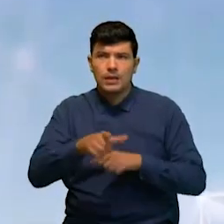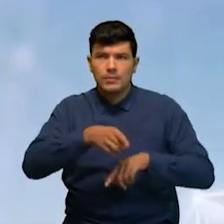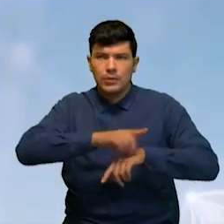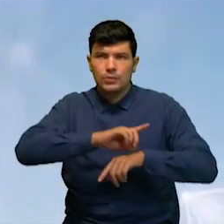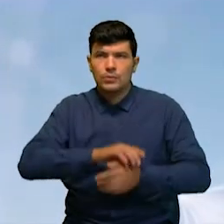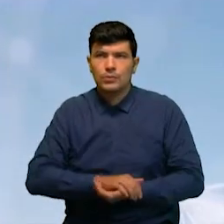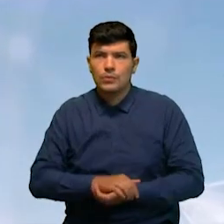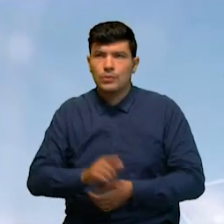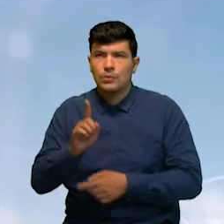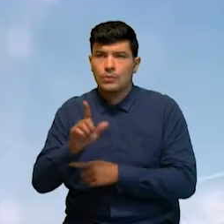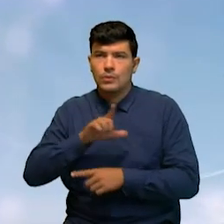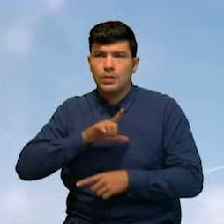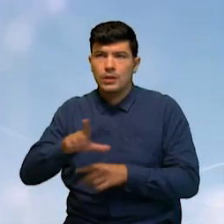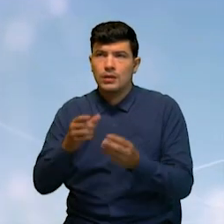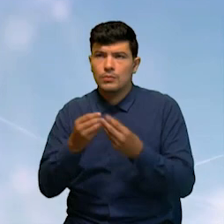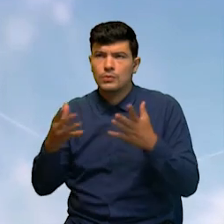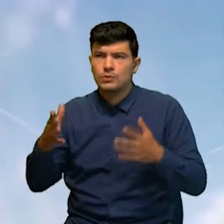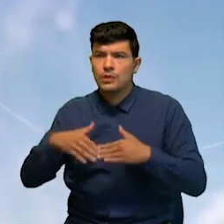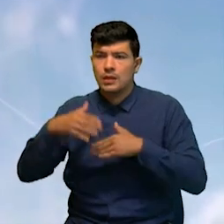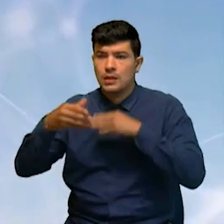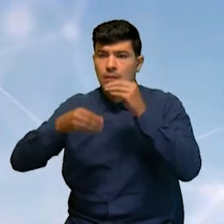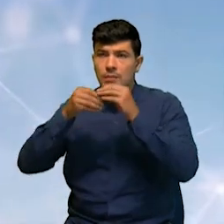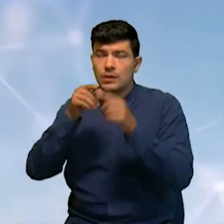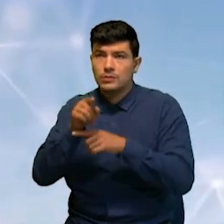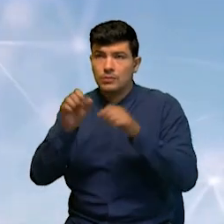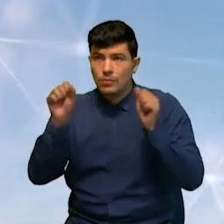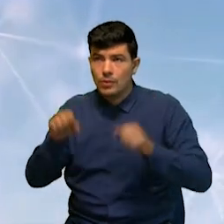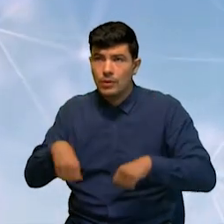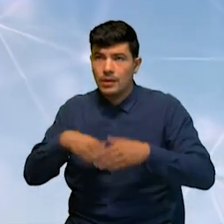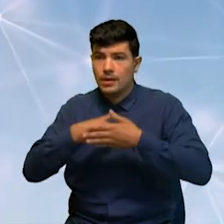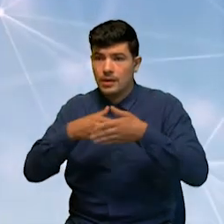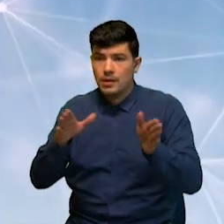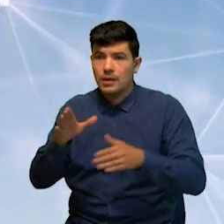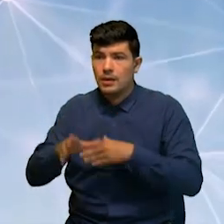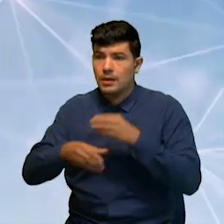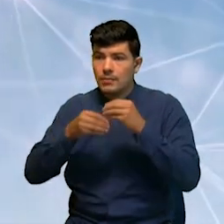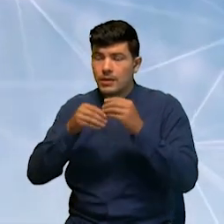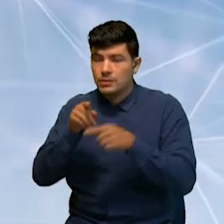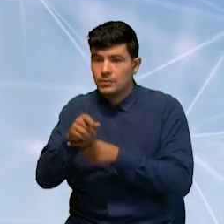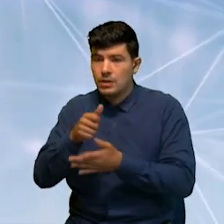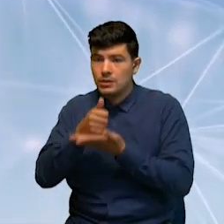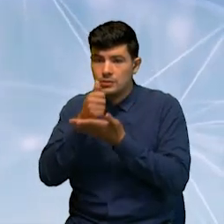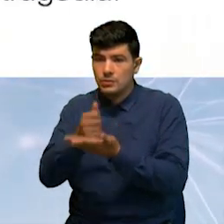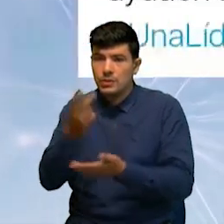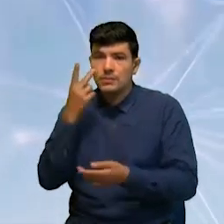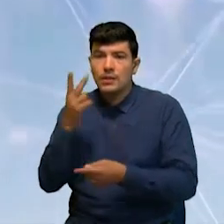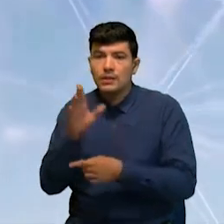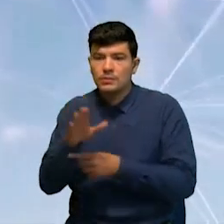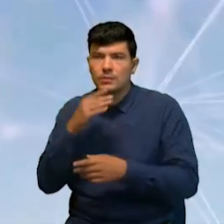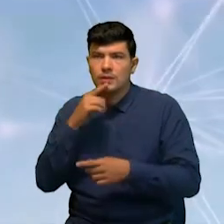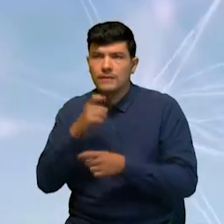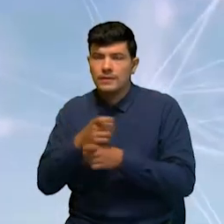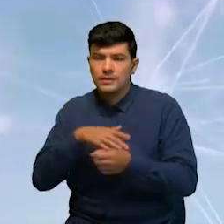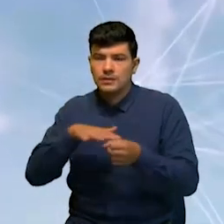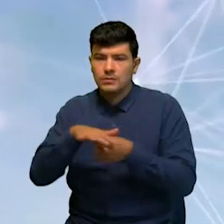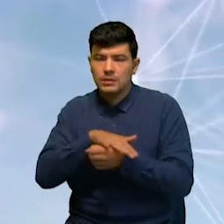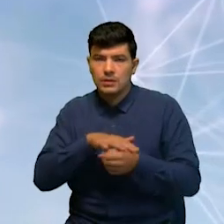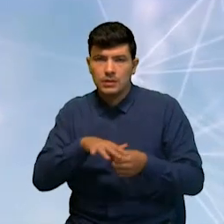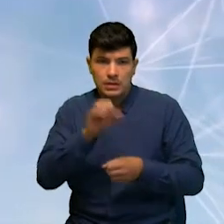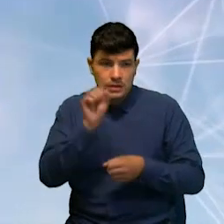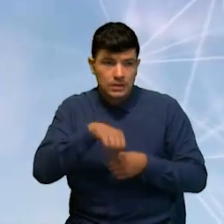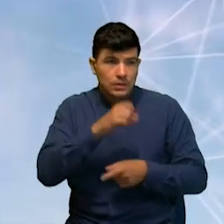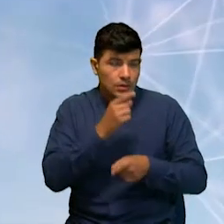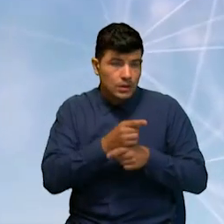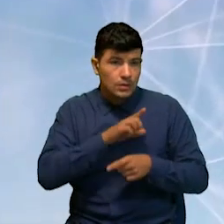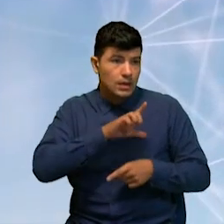Rangel, ojalá sean muchos líderes más a los que se les pueda abrir espacios que ayuden a visibilizar su tragedia. María José Pizarro Rodríguez,